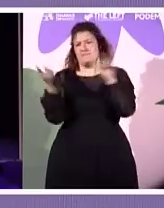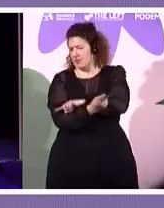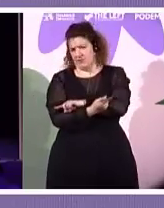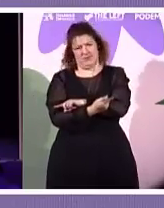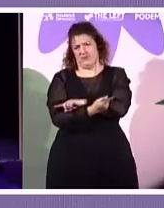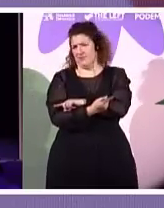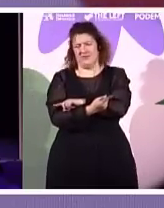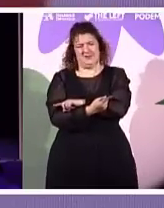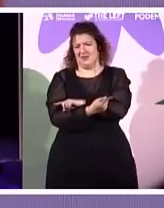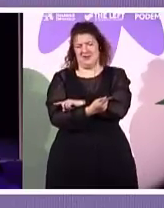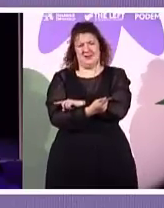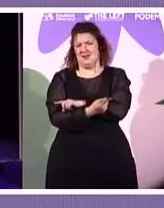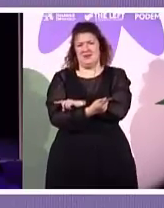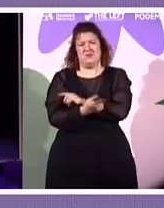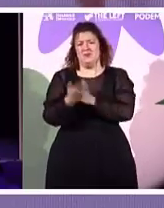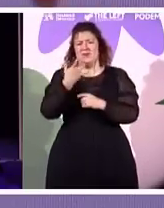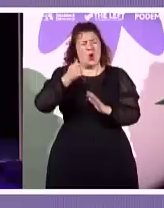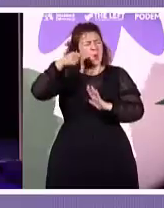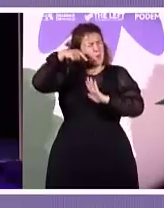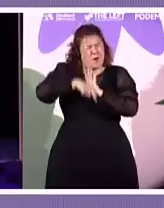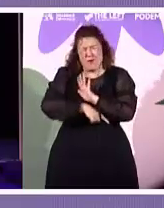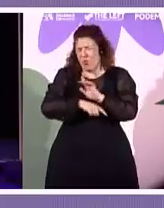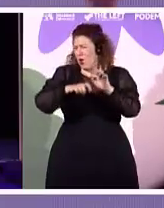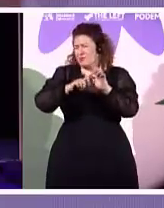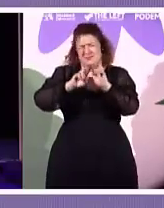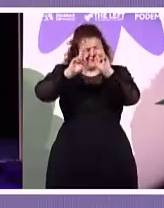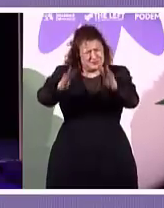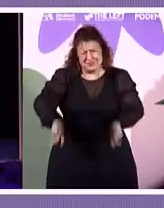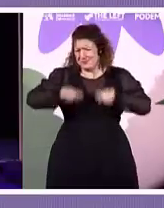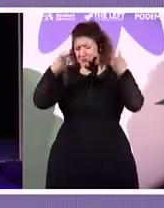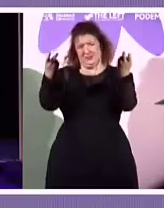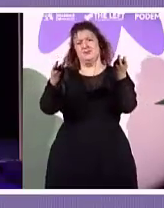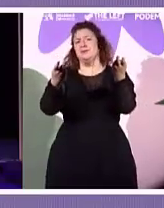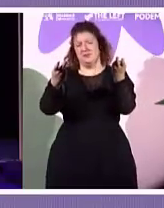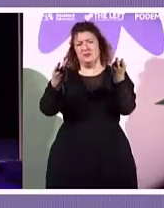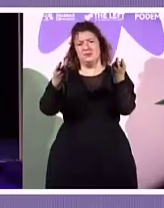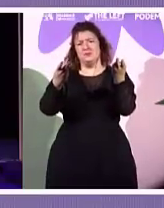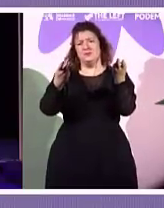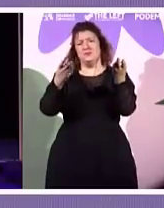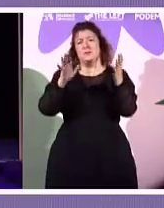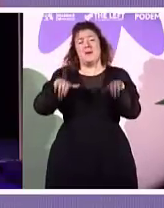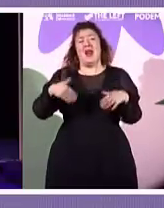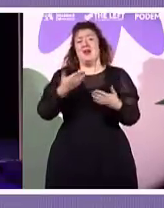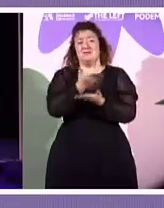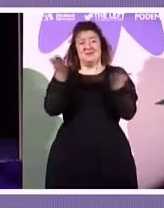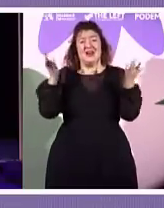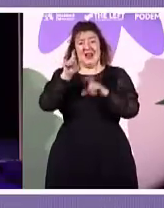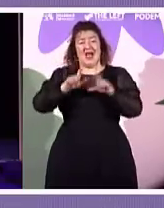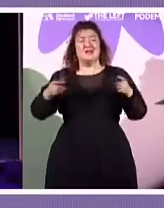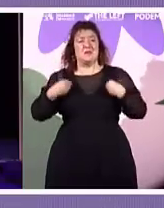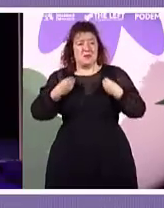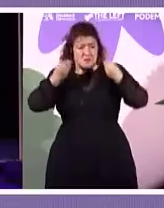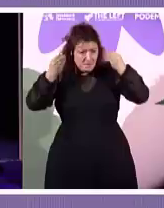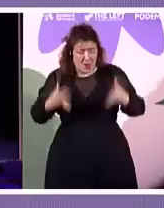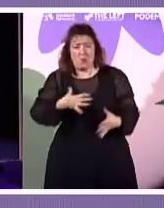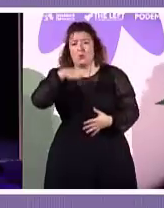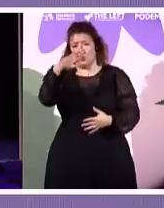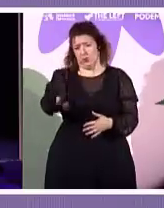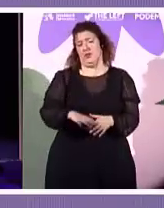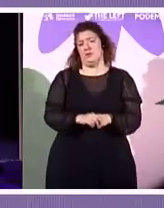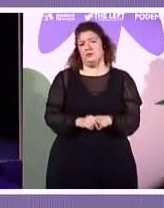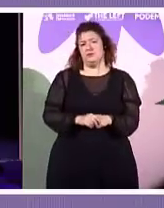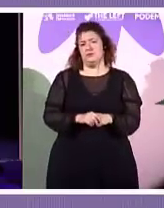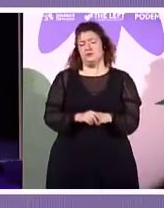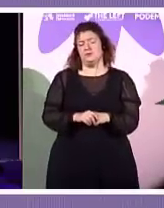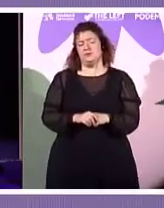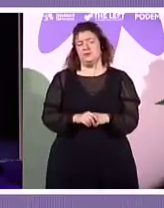estructural desde lo más profundo de bases para que todo el mundo pueda vivir bien y de eso va